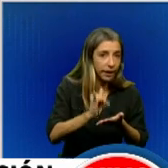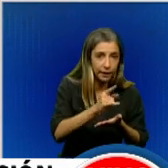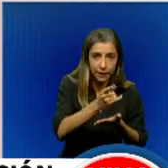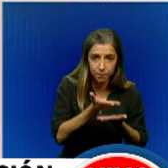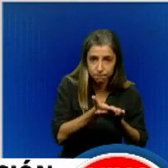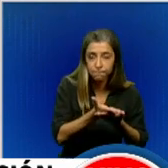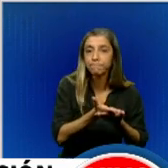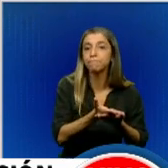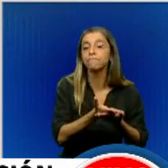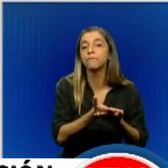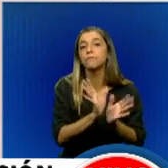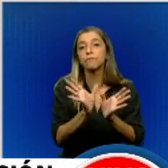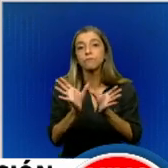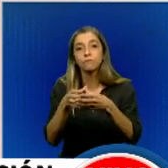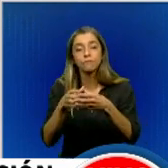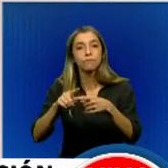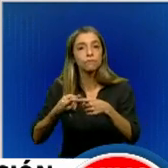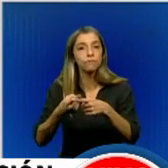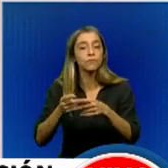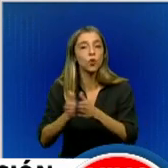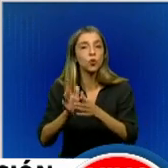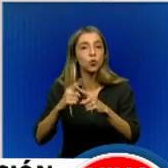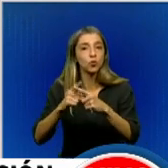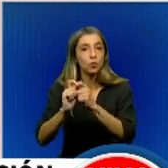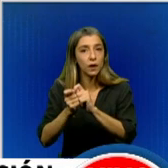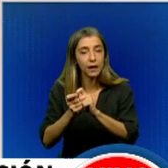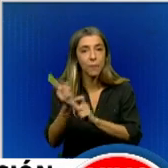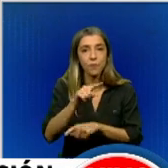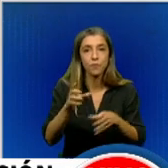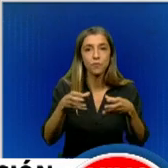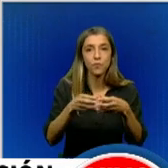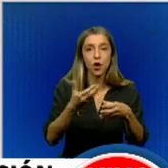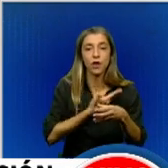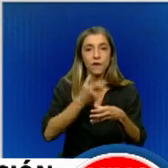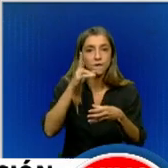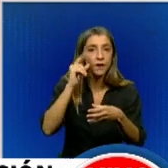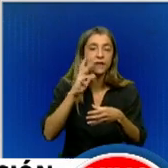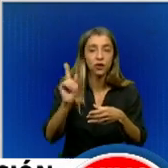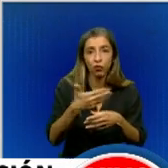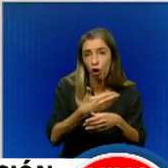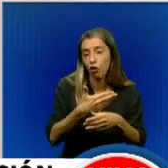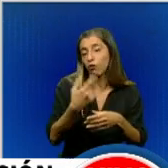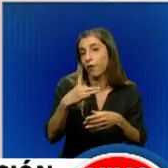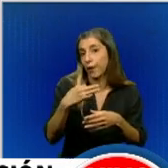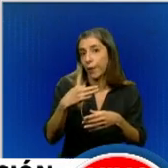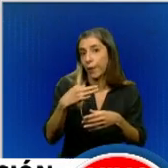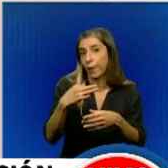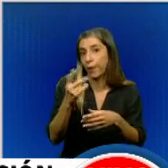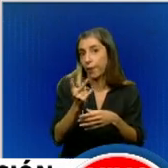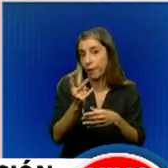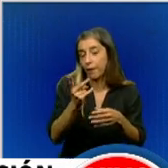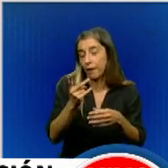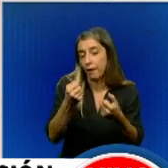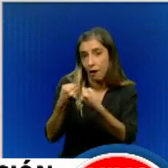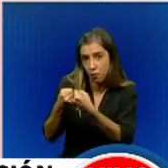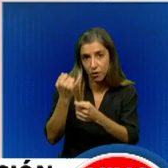acompaña el interbloque de juntos por el cambio y el interbloque del frente de todos tengo que poner a votación por signos